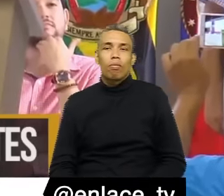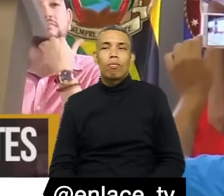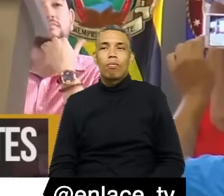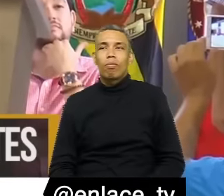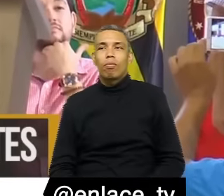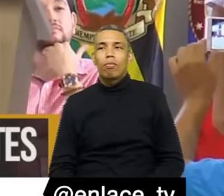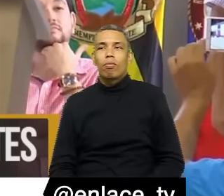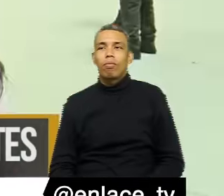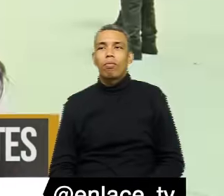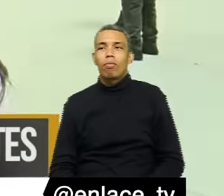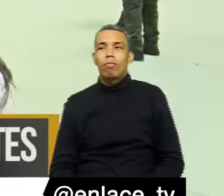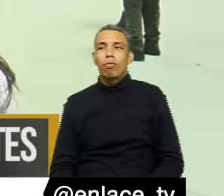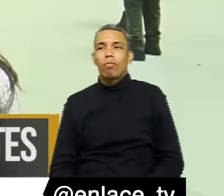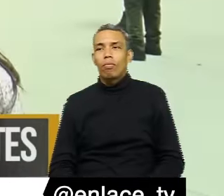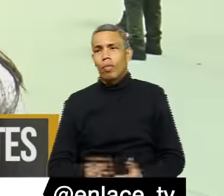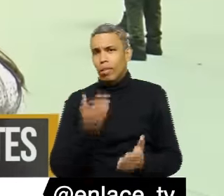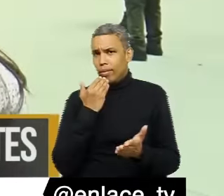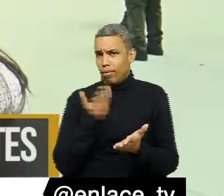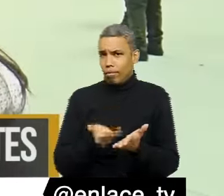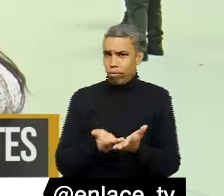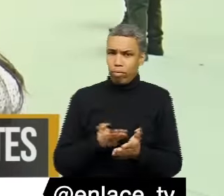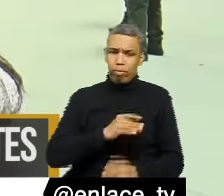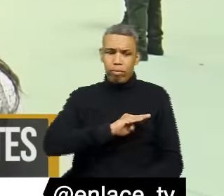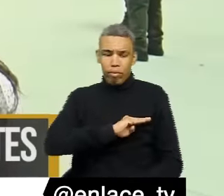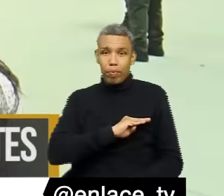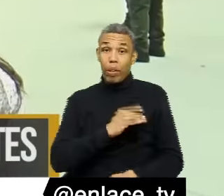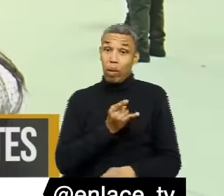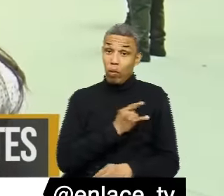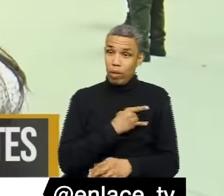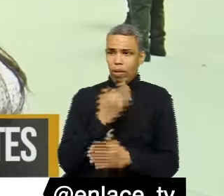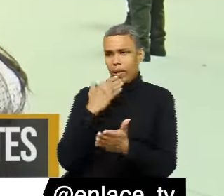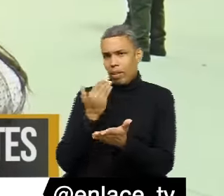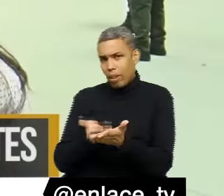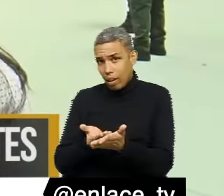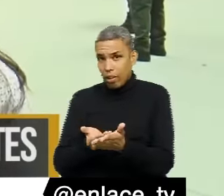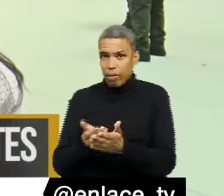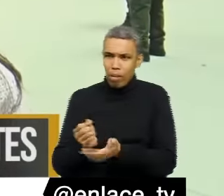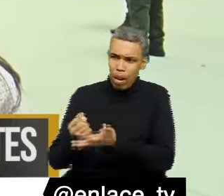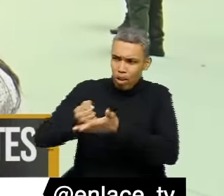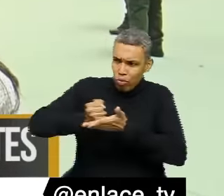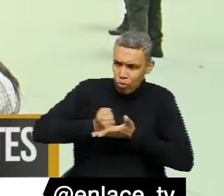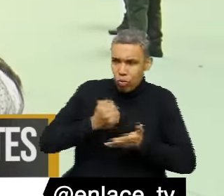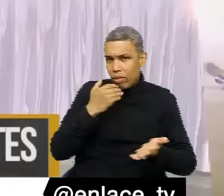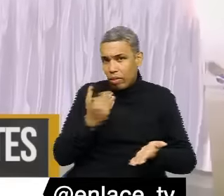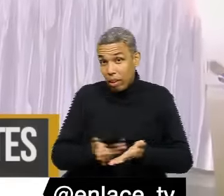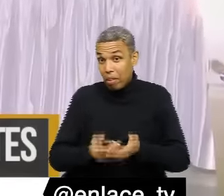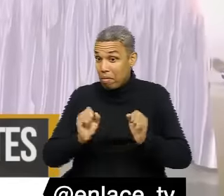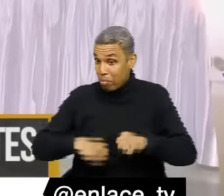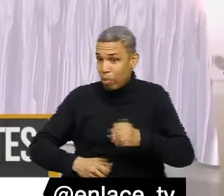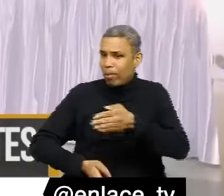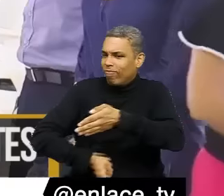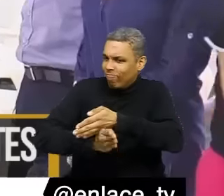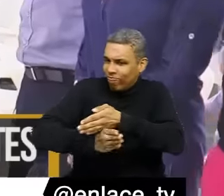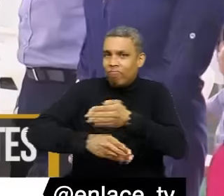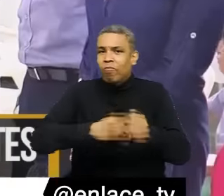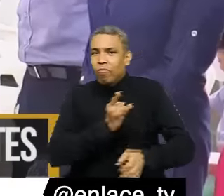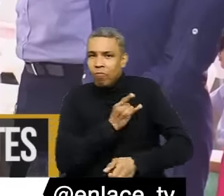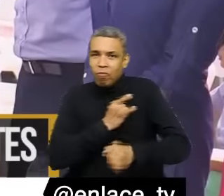Estoy muy agradecida con la alcaldía, con la universidad, por esta ayuda que nos está dando para poder seguir estudiando y salir